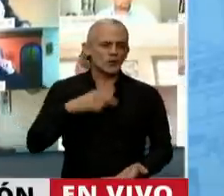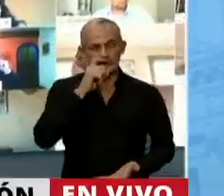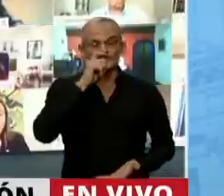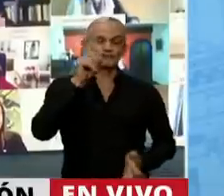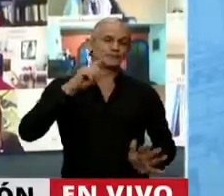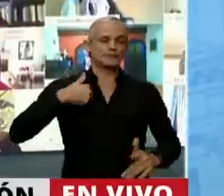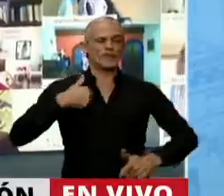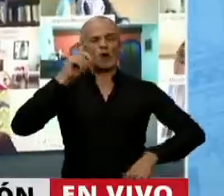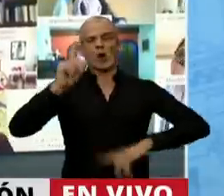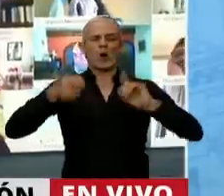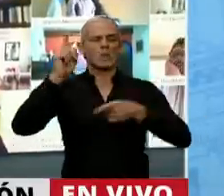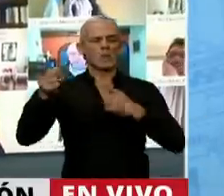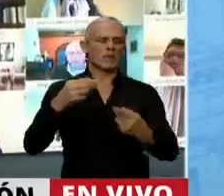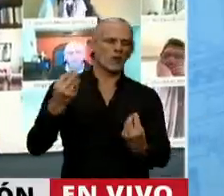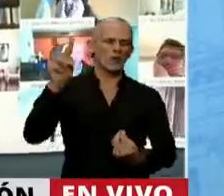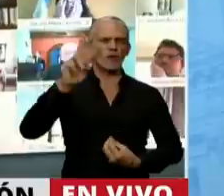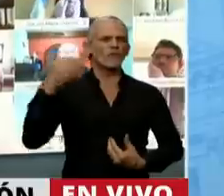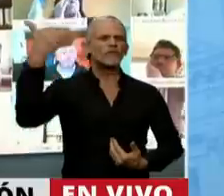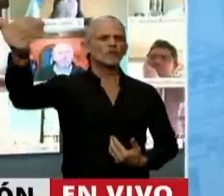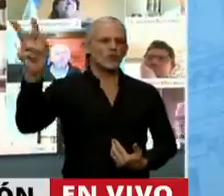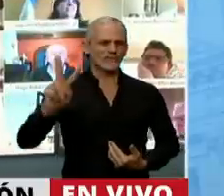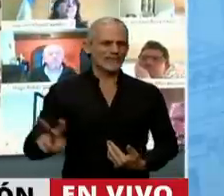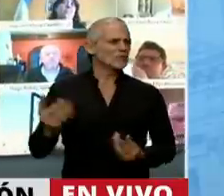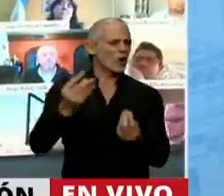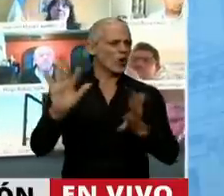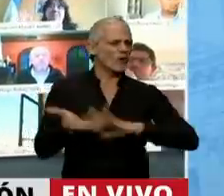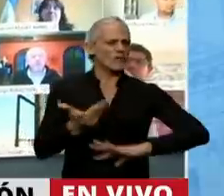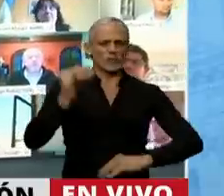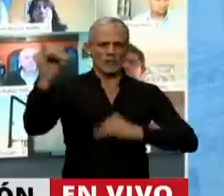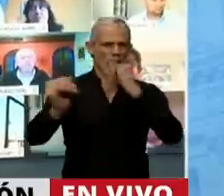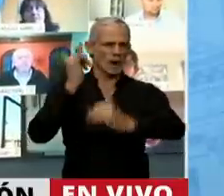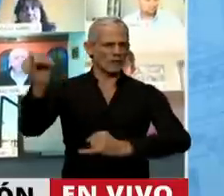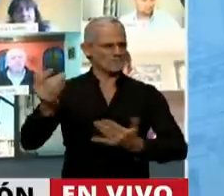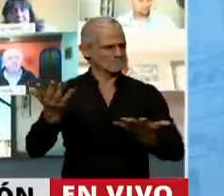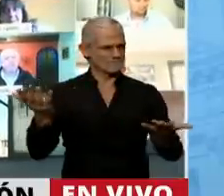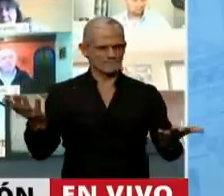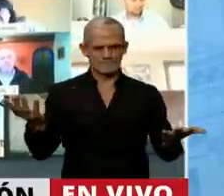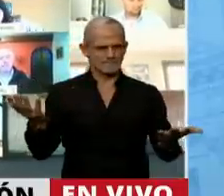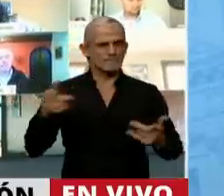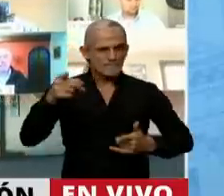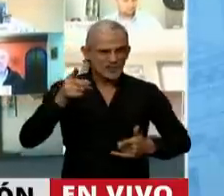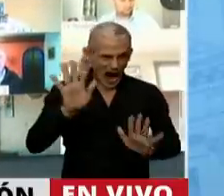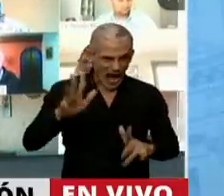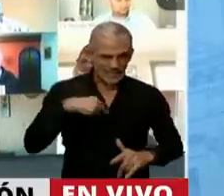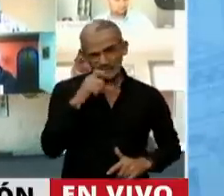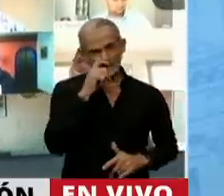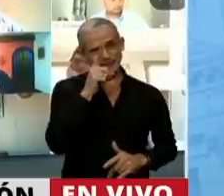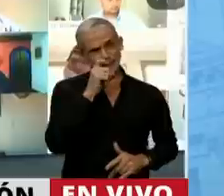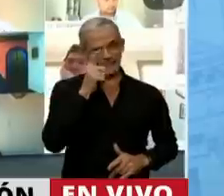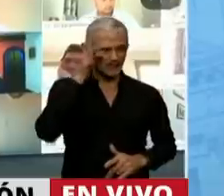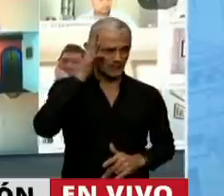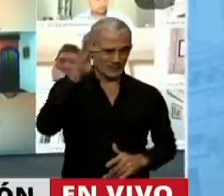la potestad de definir cuál es el destino de los venezolanos, esa es una arrogancia que no nos